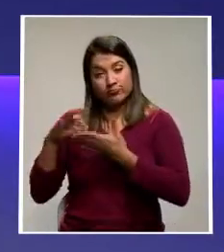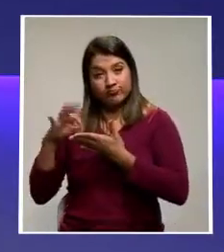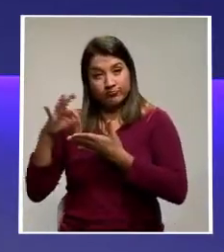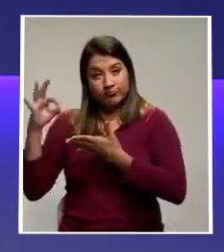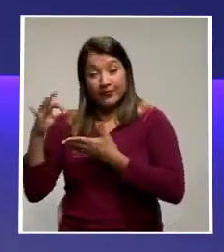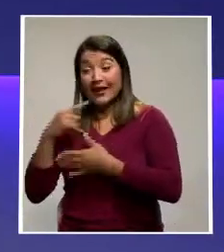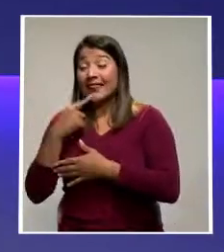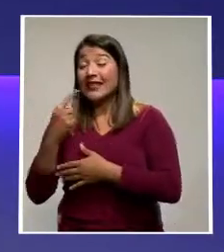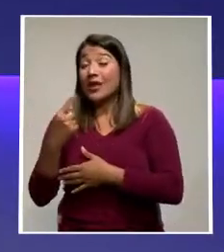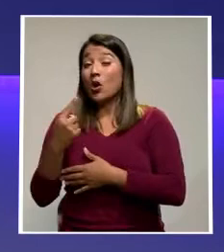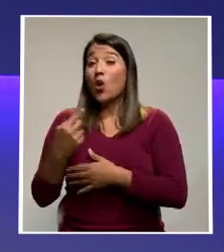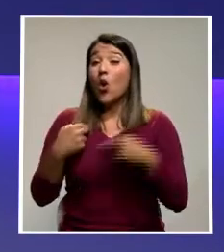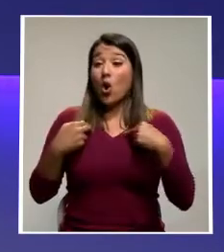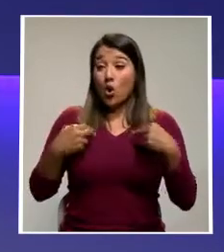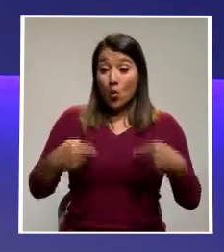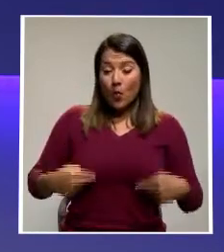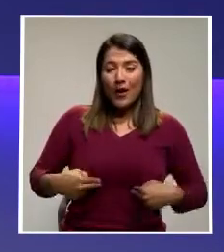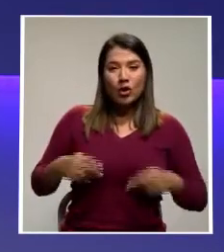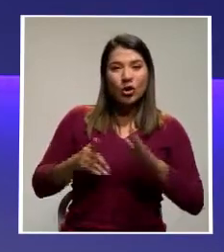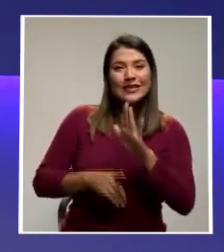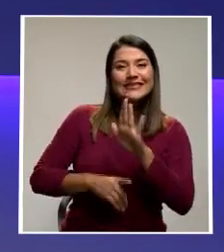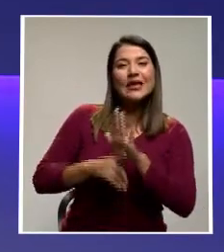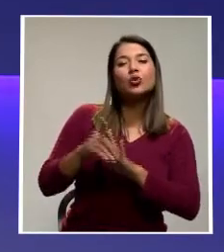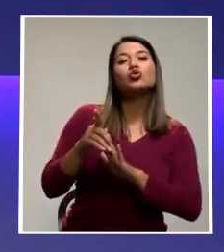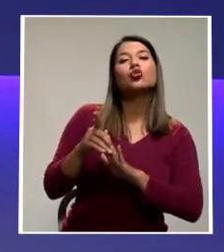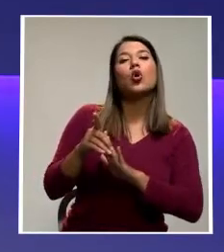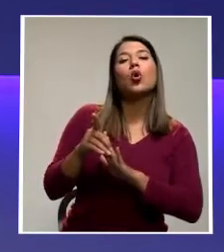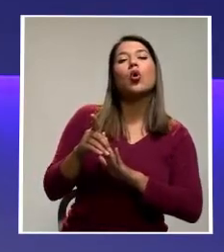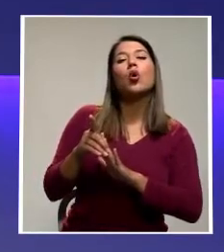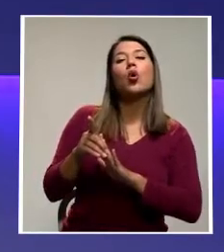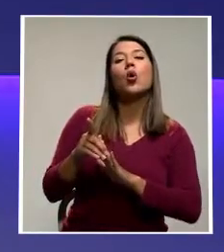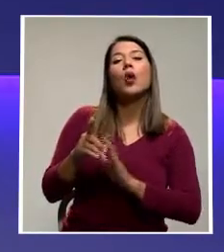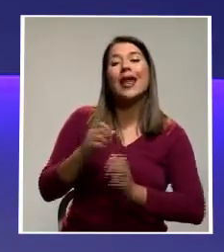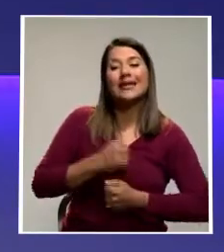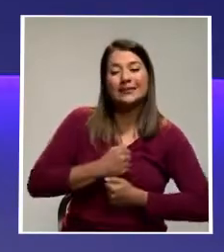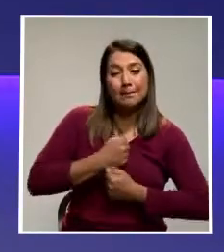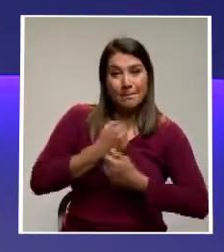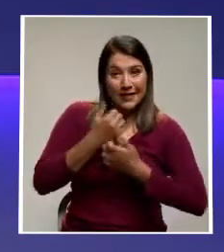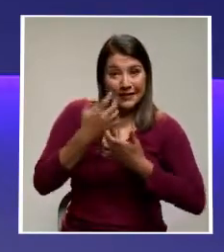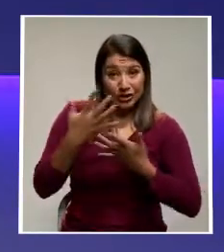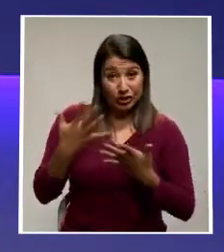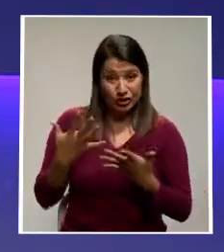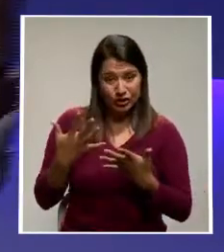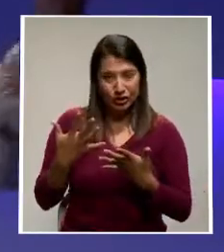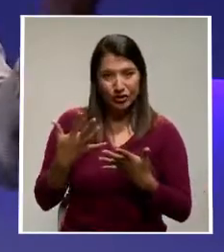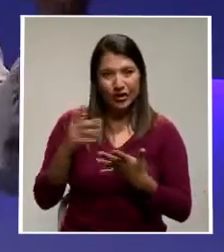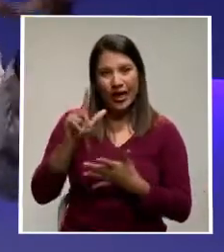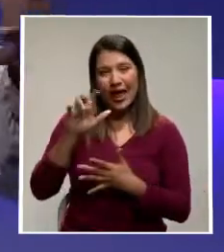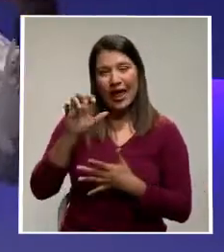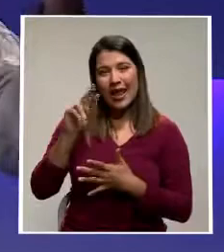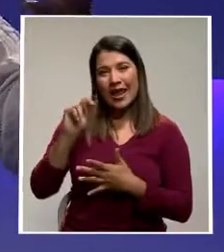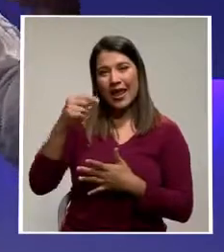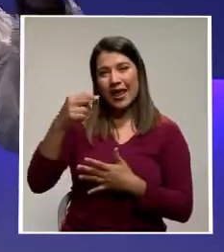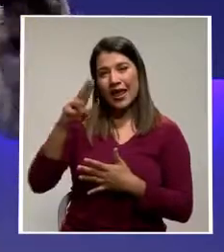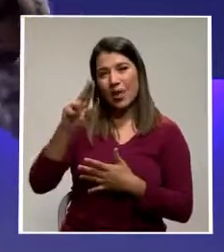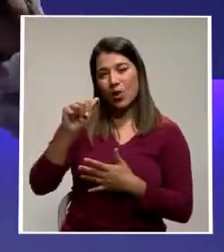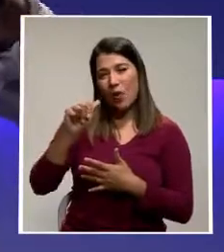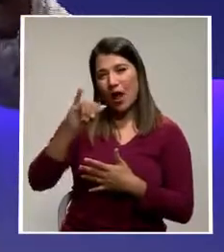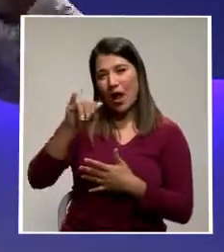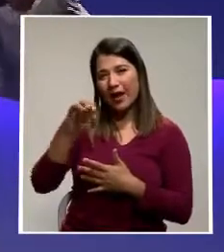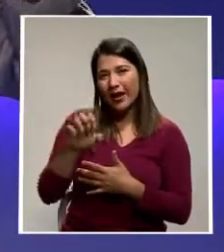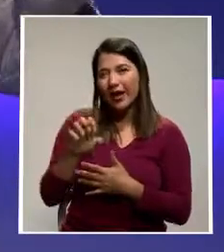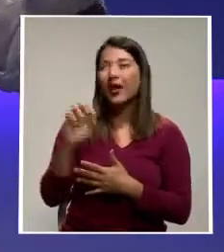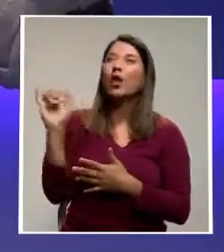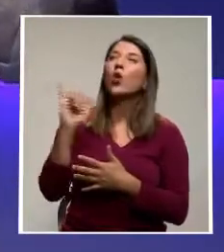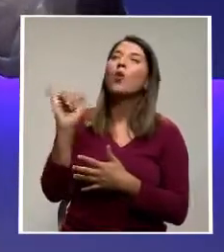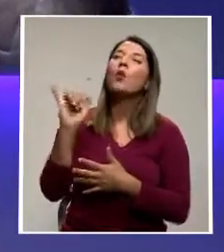humano desarrolló el lenguaje como búsqueda de digamos, Dios,